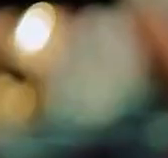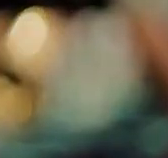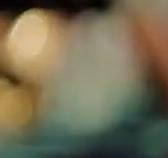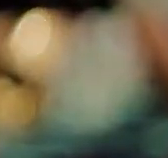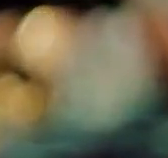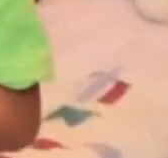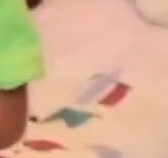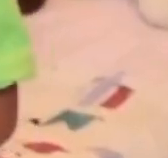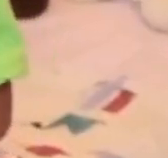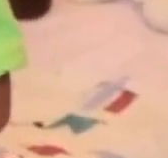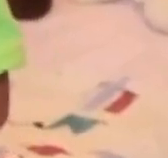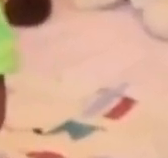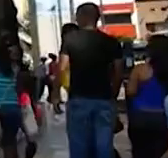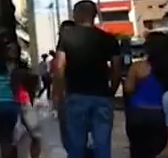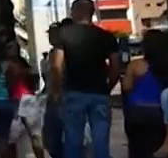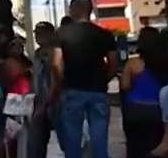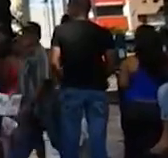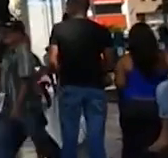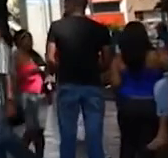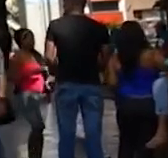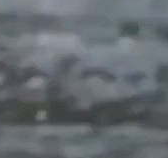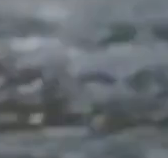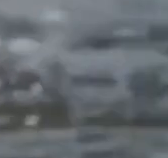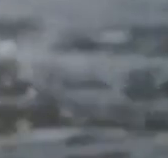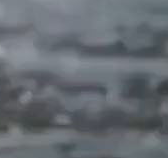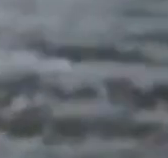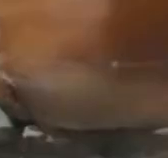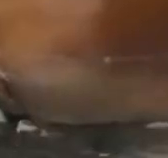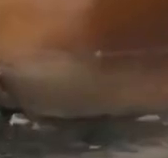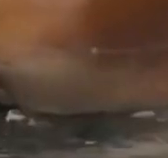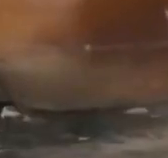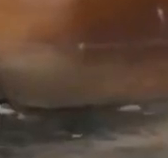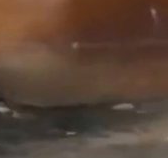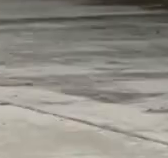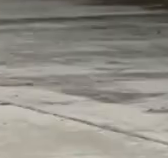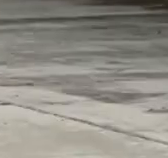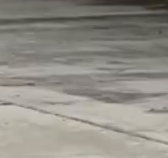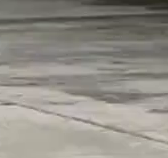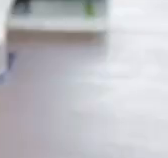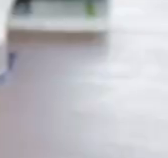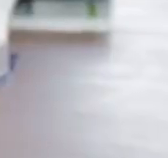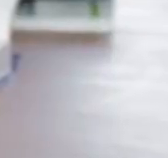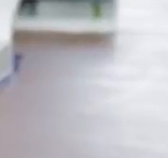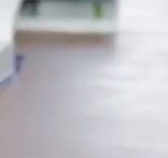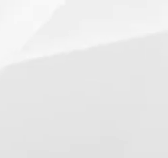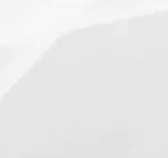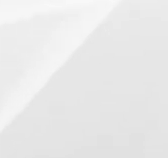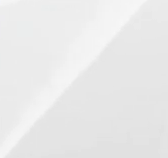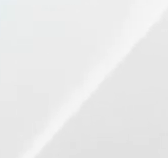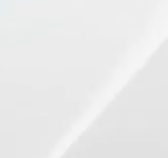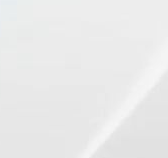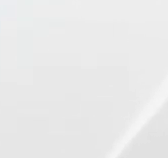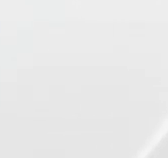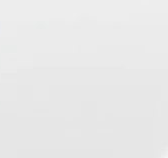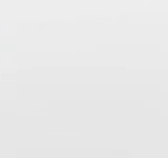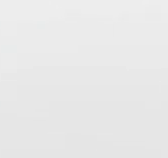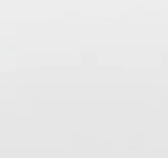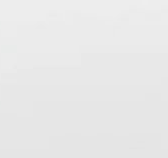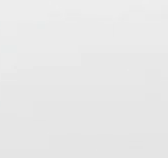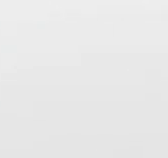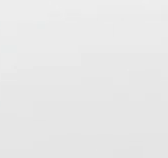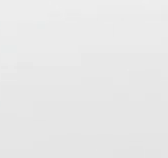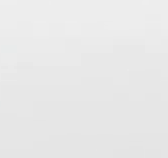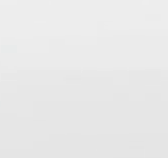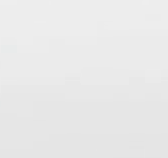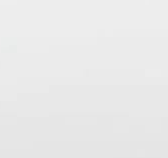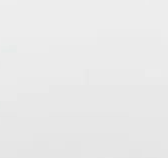usarla de nuevo. Es lo que nos ha traído hasta acá y es lo que nos llevará muy lejos. Gran Foro Mundial de Artes, Cultura,